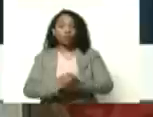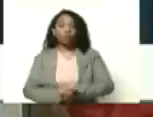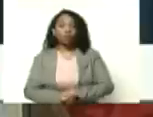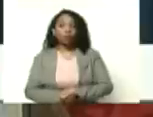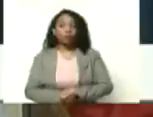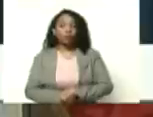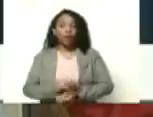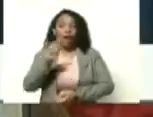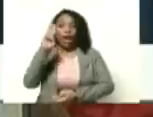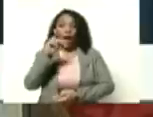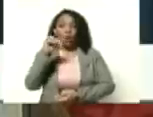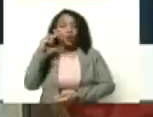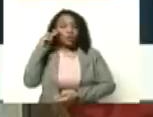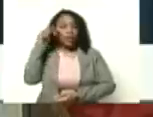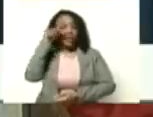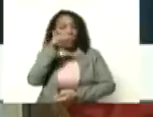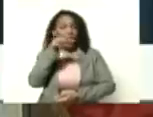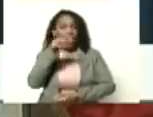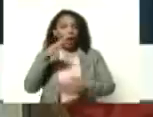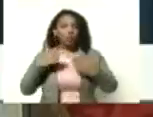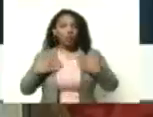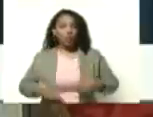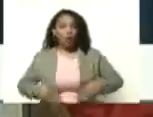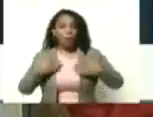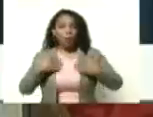que nunca aparecieran los restos